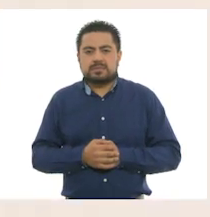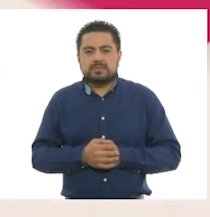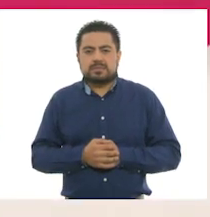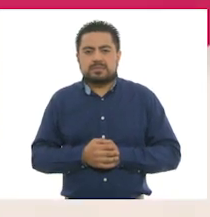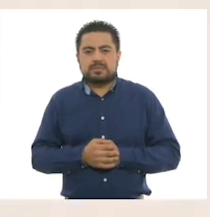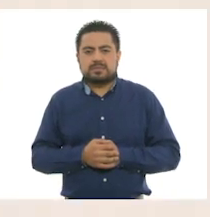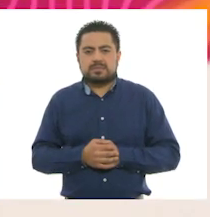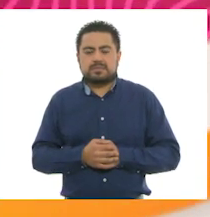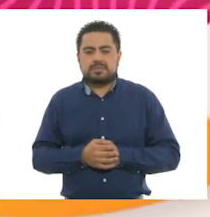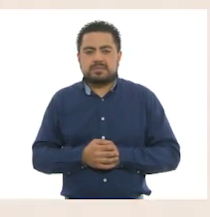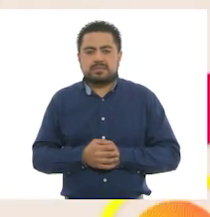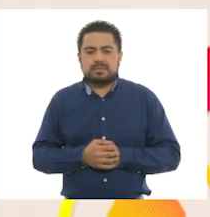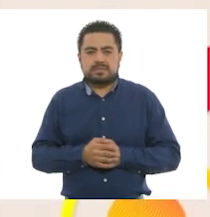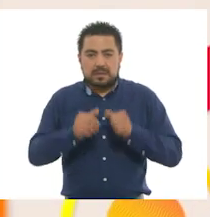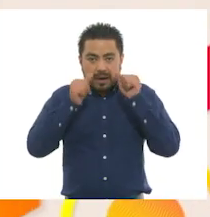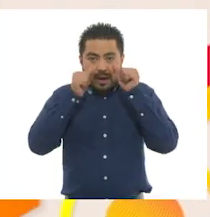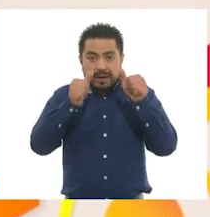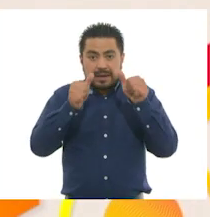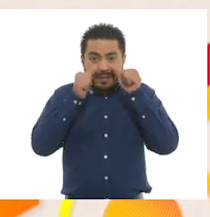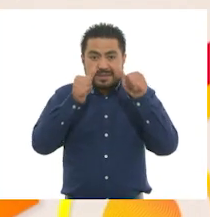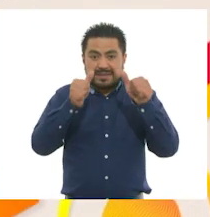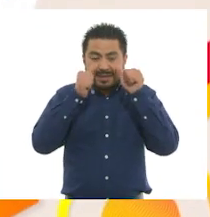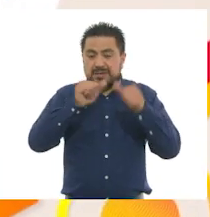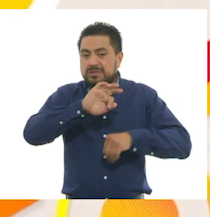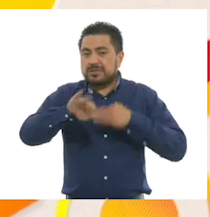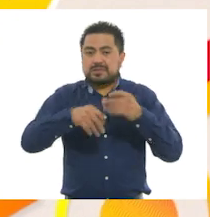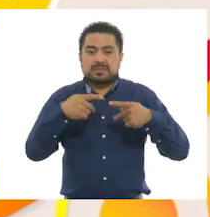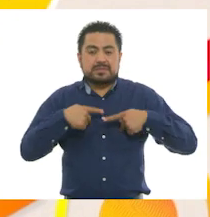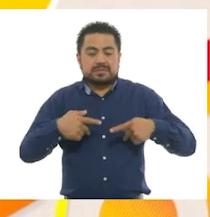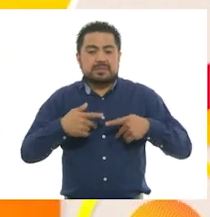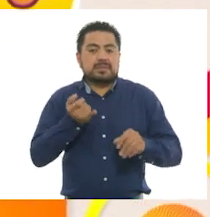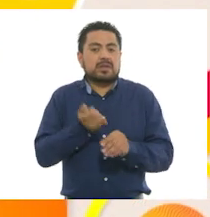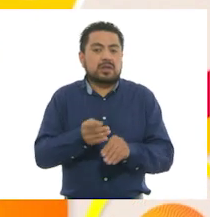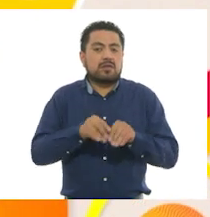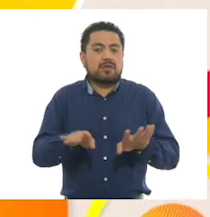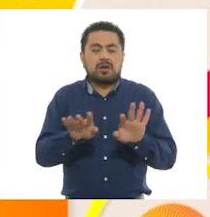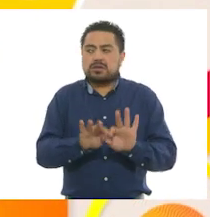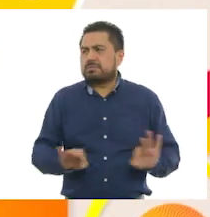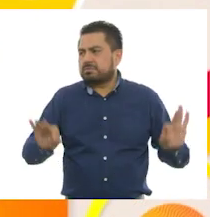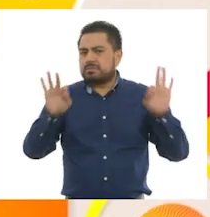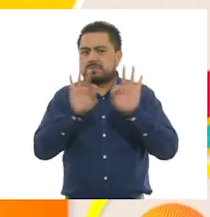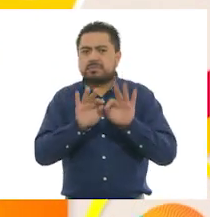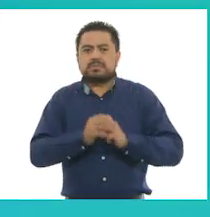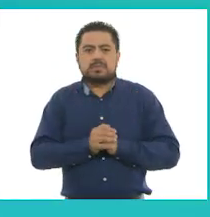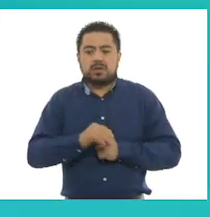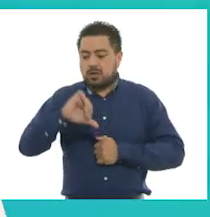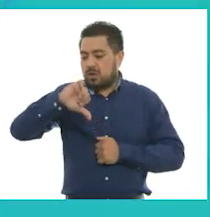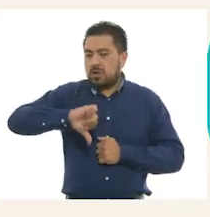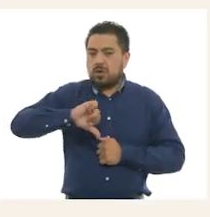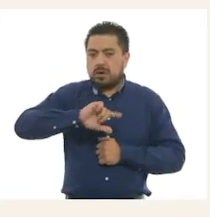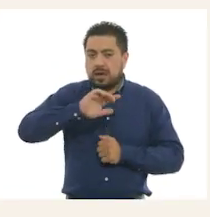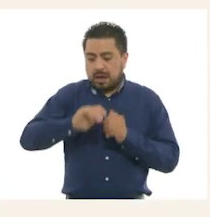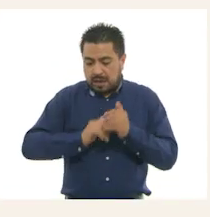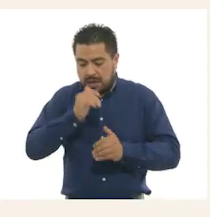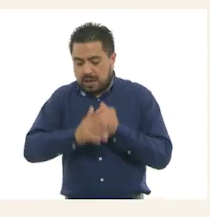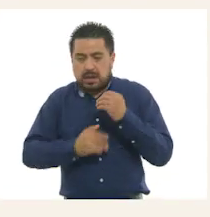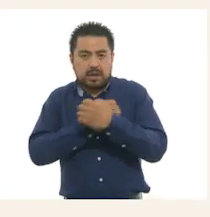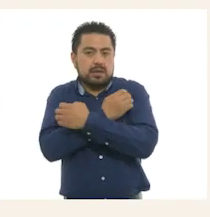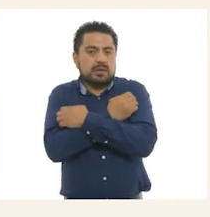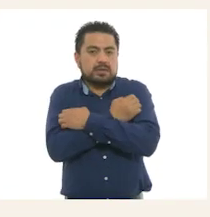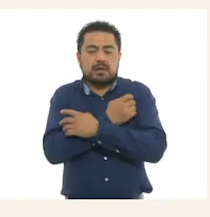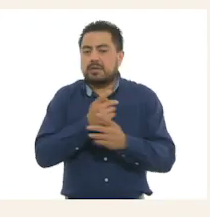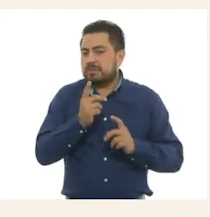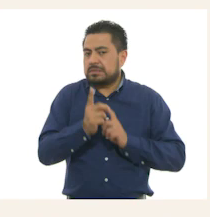aprendeencasa.sep.gob.mx. ¡Atención, atención! Información importante. Hoy, después de tu clase de